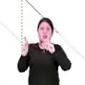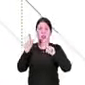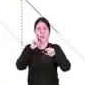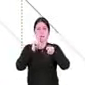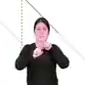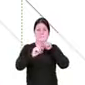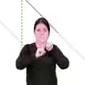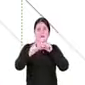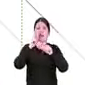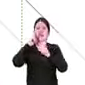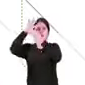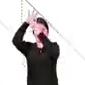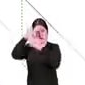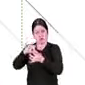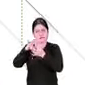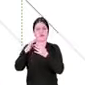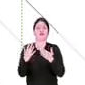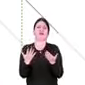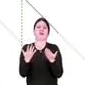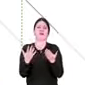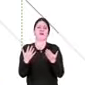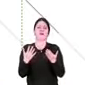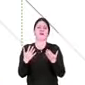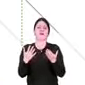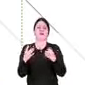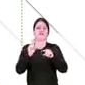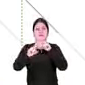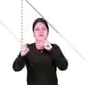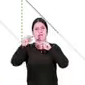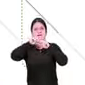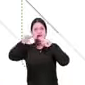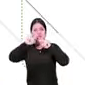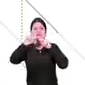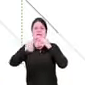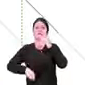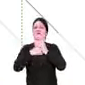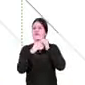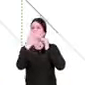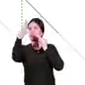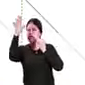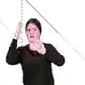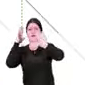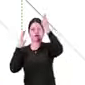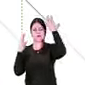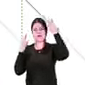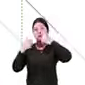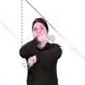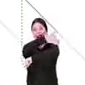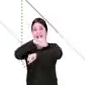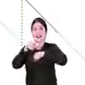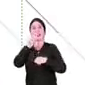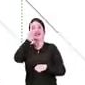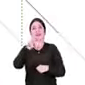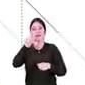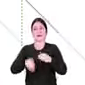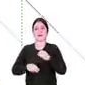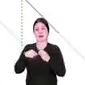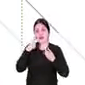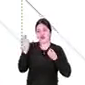la conectividad con el corredor verde de la séptima, y que era muy importante cerrar